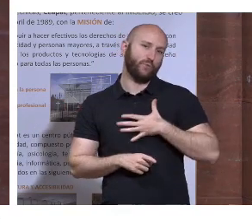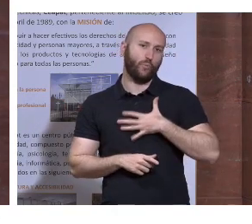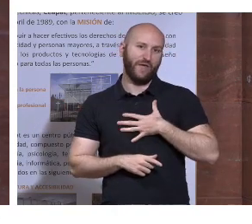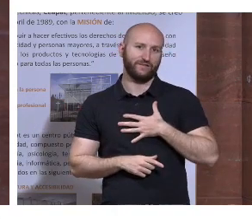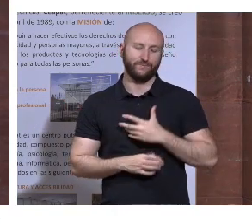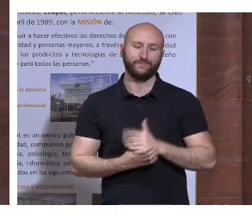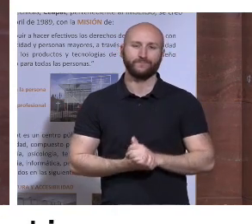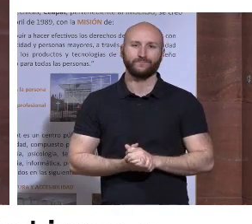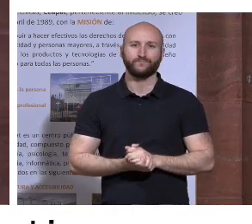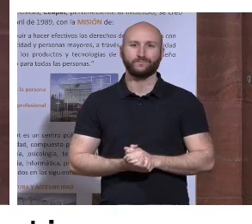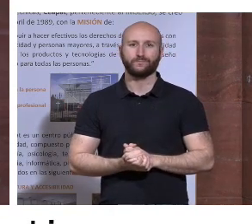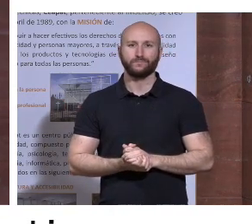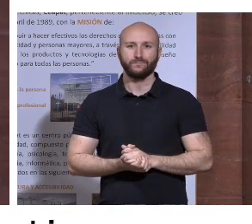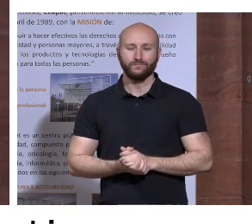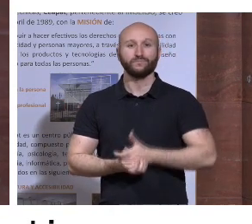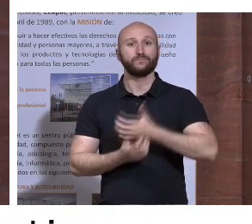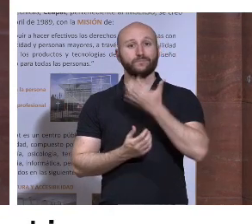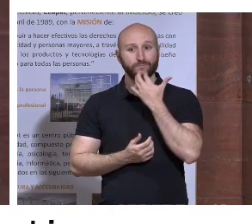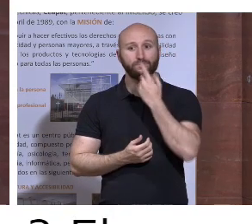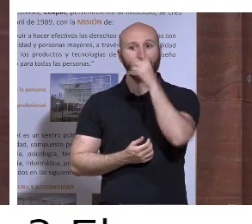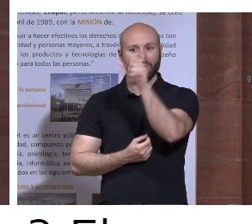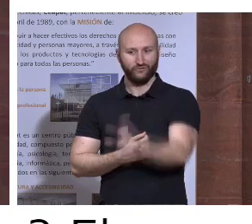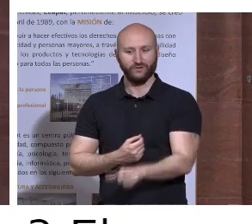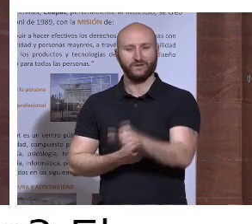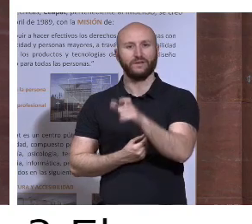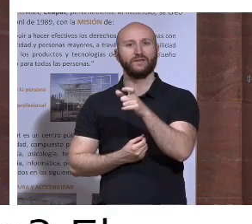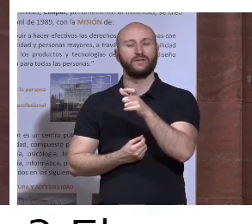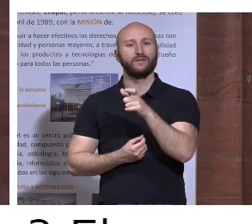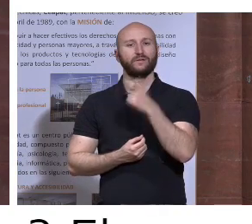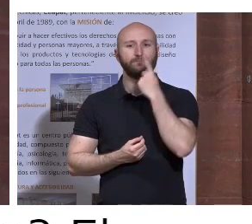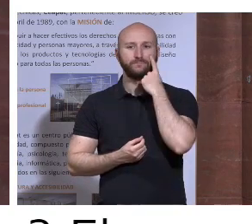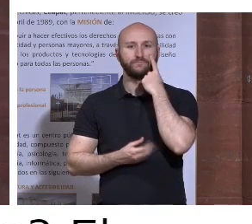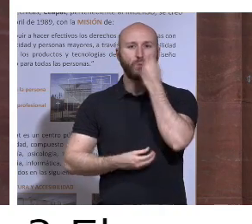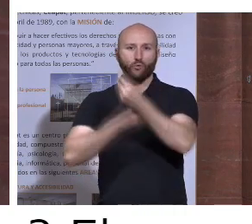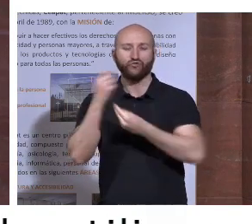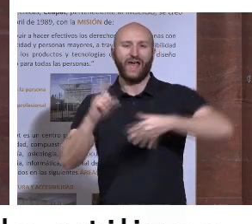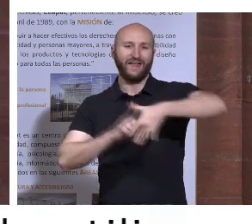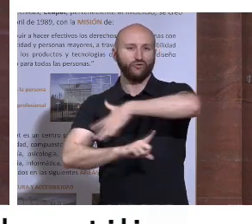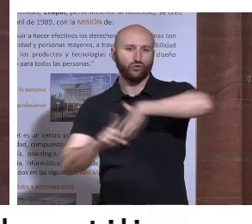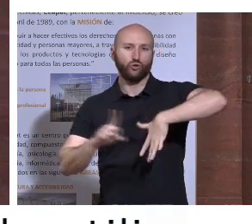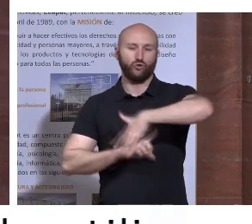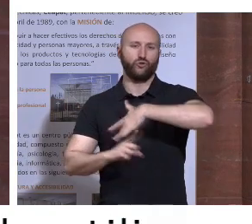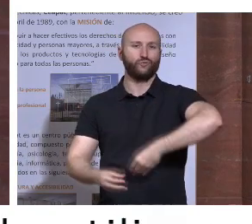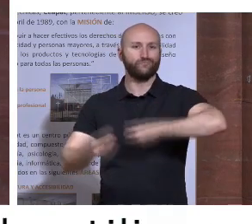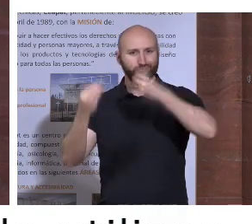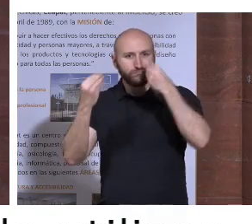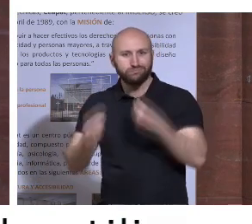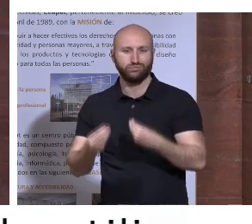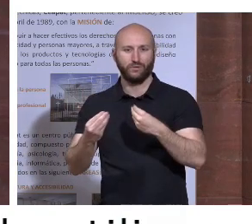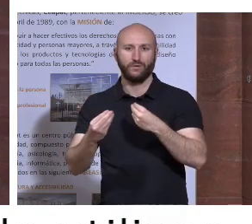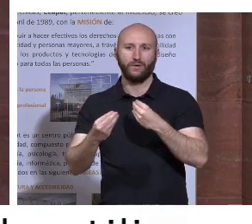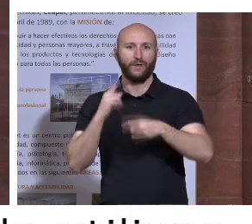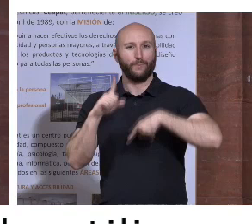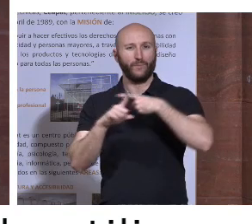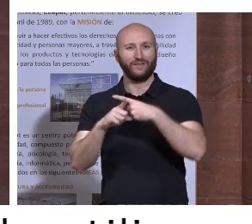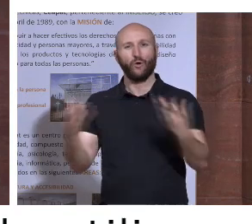¿no? El posibilitar que una persona pueda utilizar plenamente ese entorno, ¿eh? Y hacerlo con él, conociendo